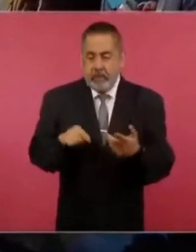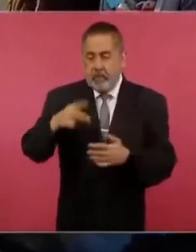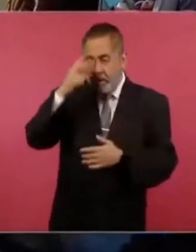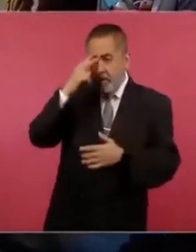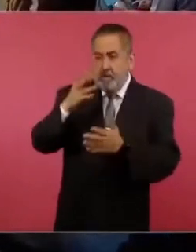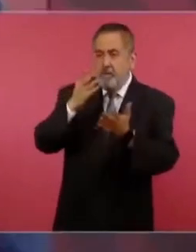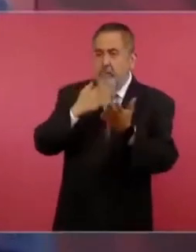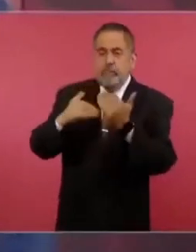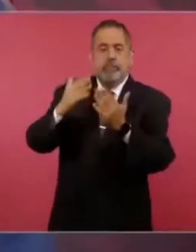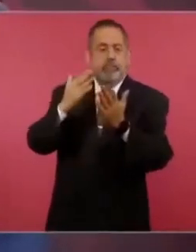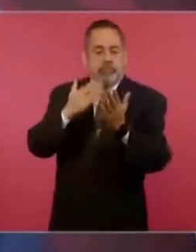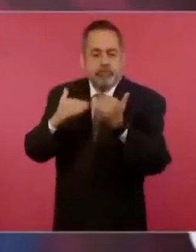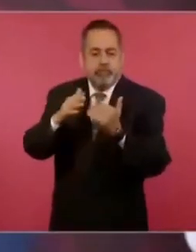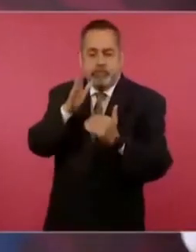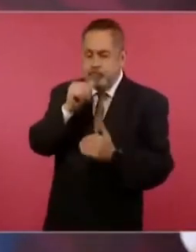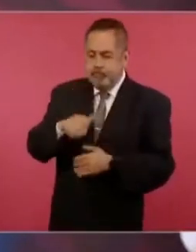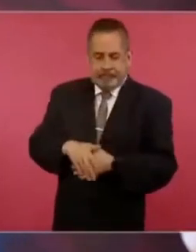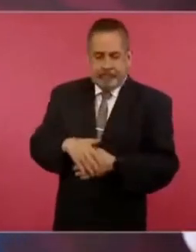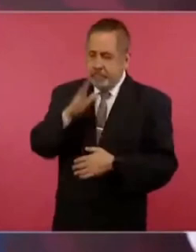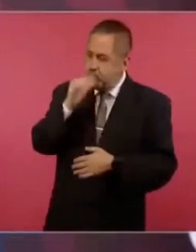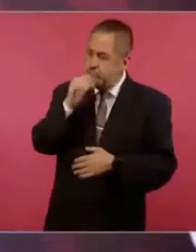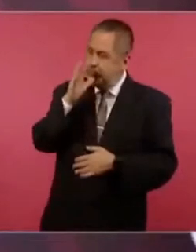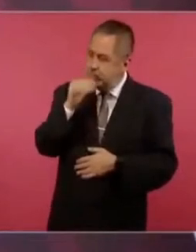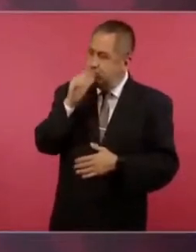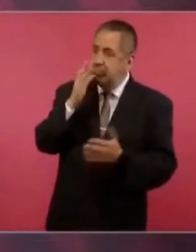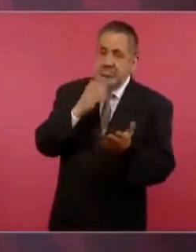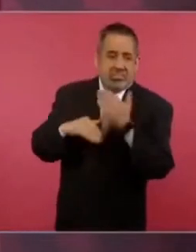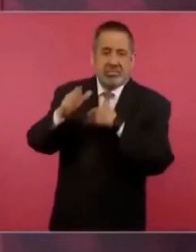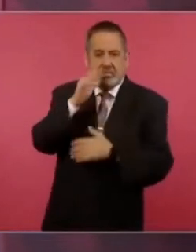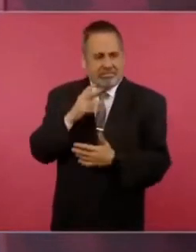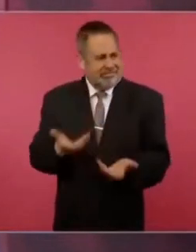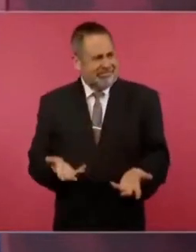país con tantos recursos